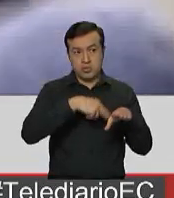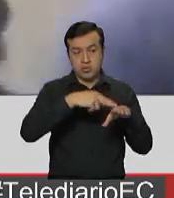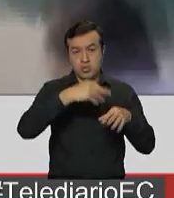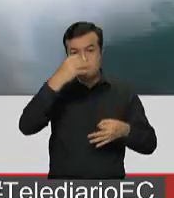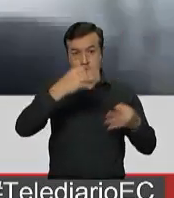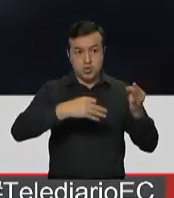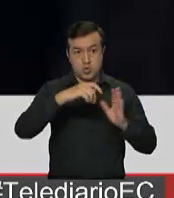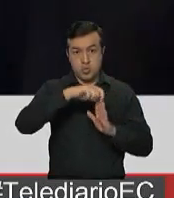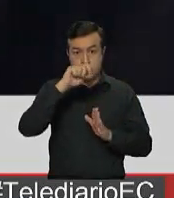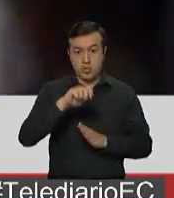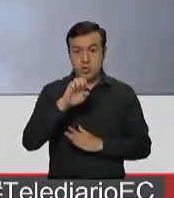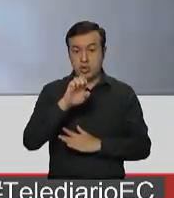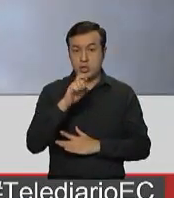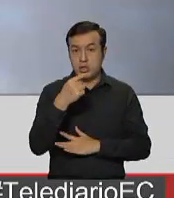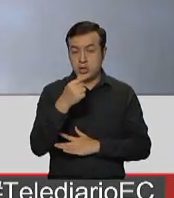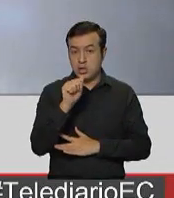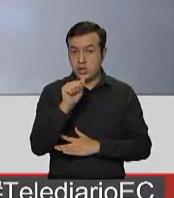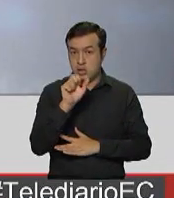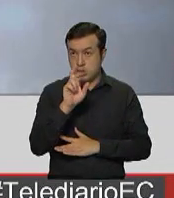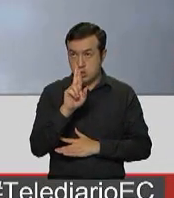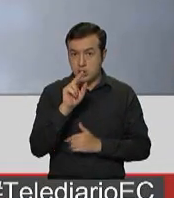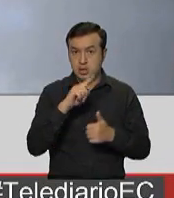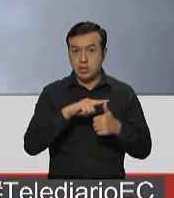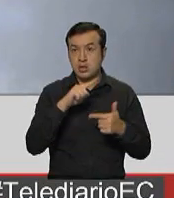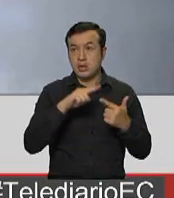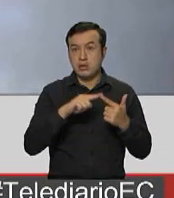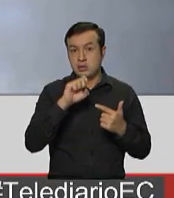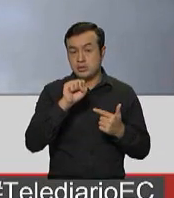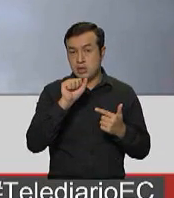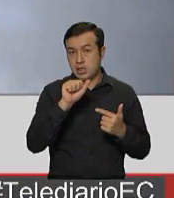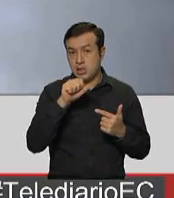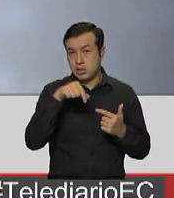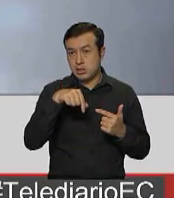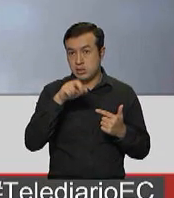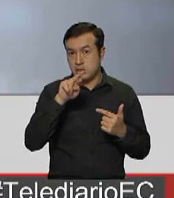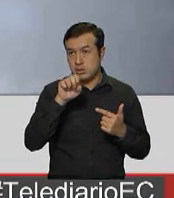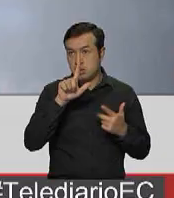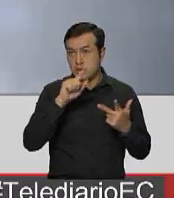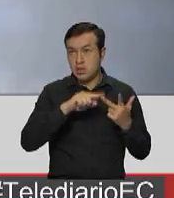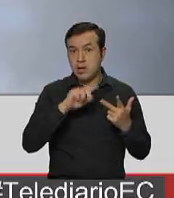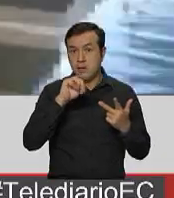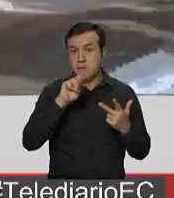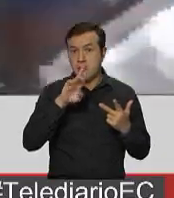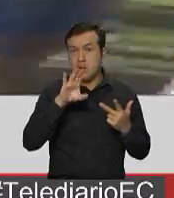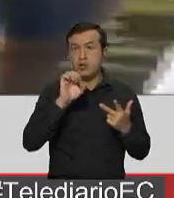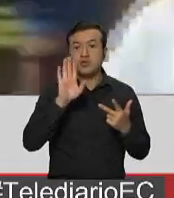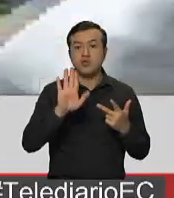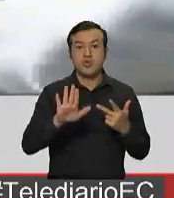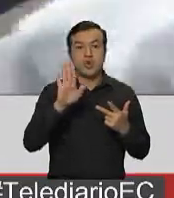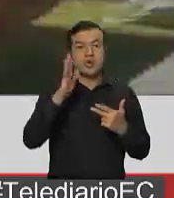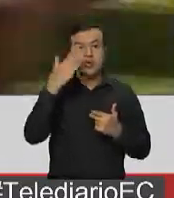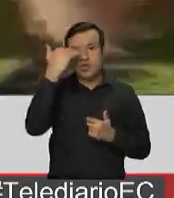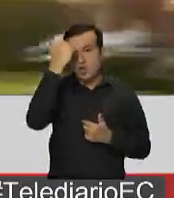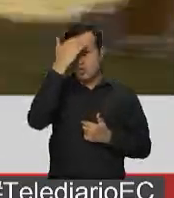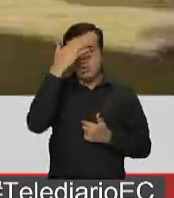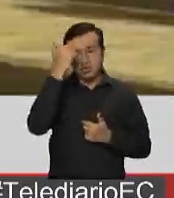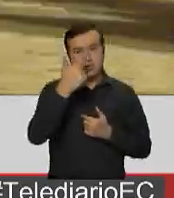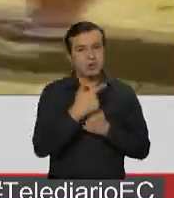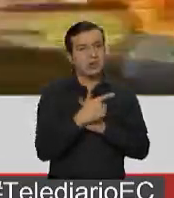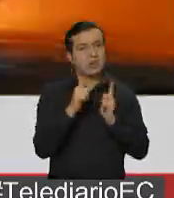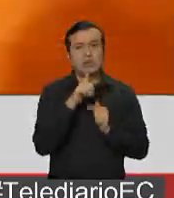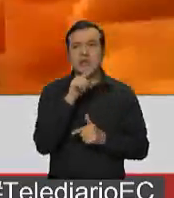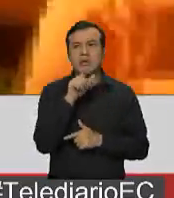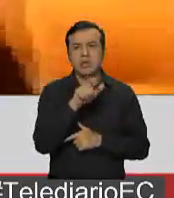Los jueces Edgar Flores, Iván Saquicela y Marco Rodríguez lo declararon inocente. Un antecedente que se destaca de